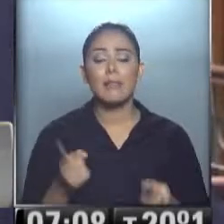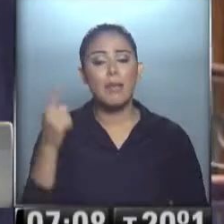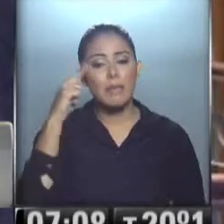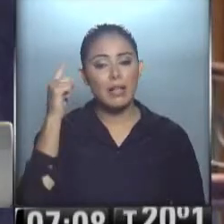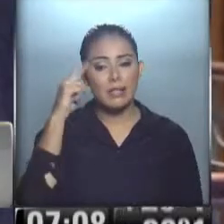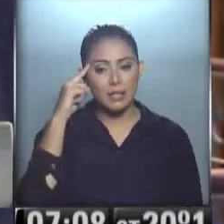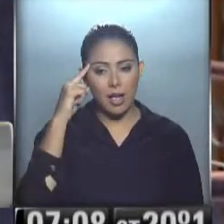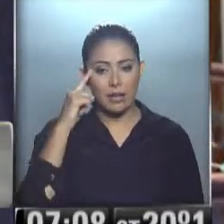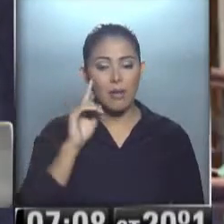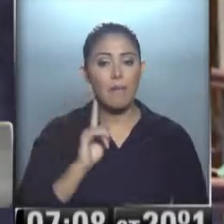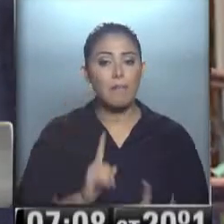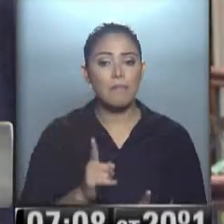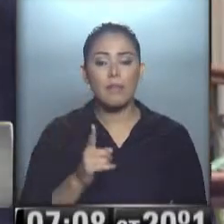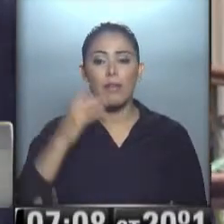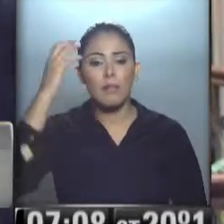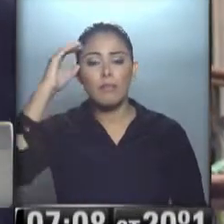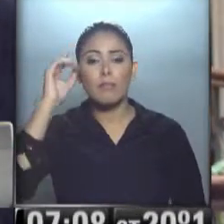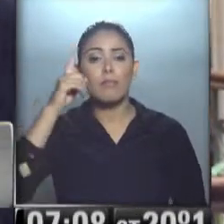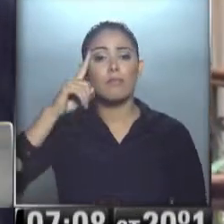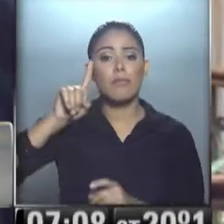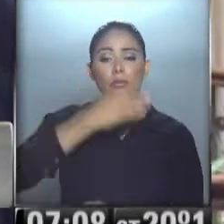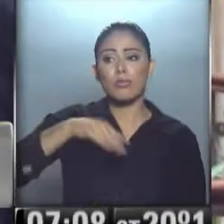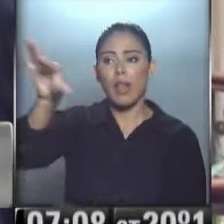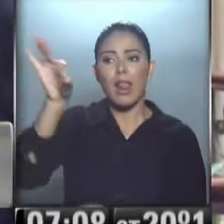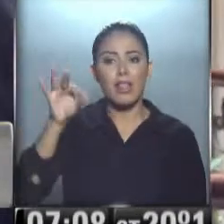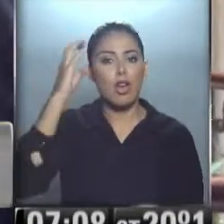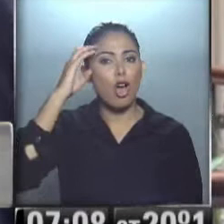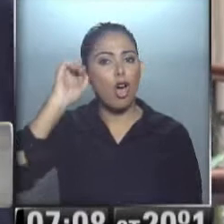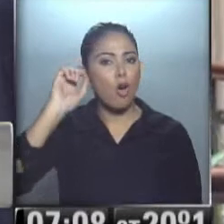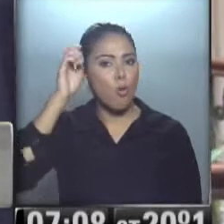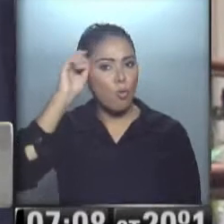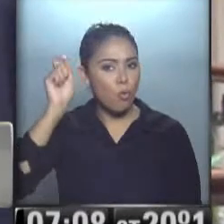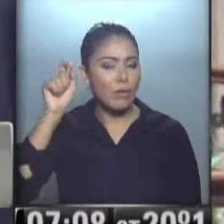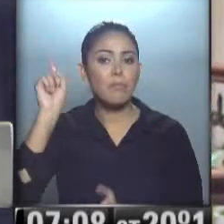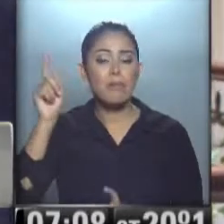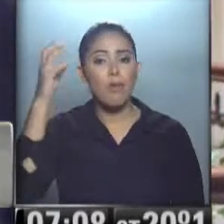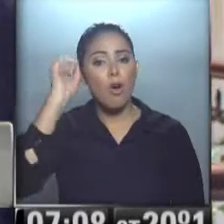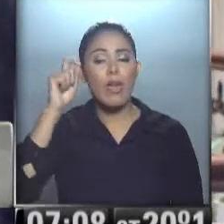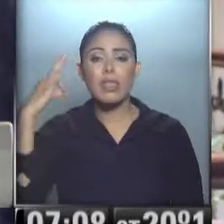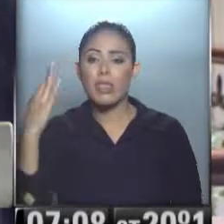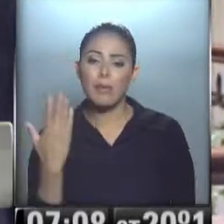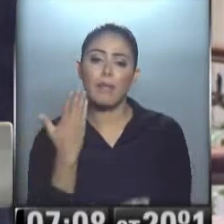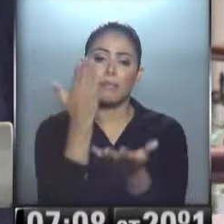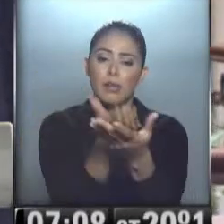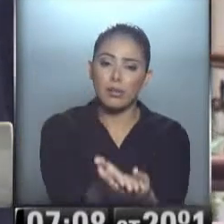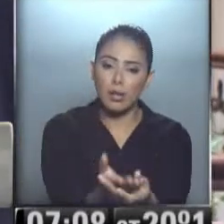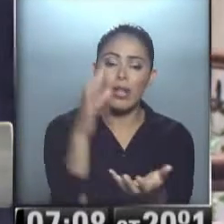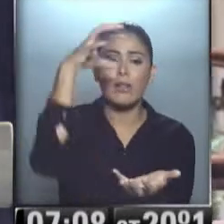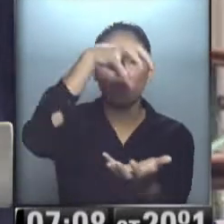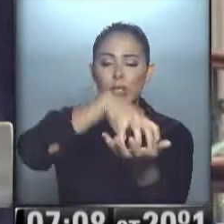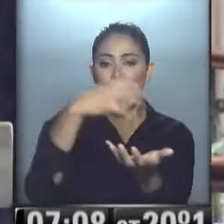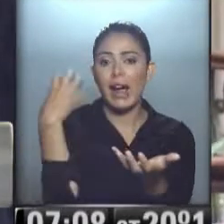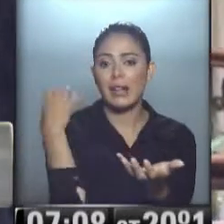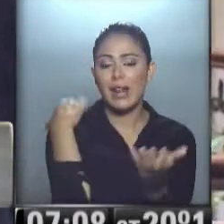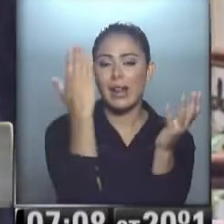donde se ha elegido al juez porque el juez debería haber mandado ese amparo a la receptoría general de expedientes